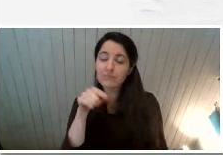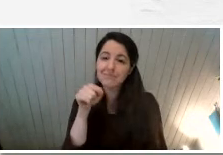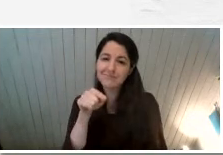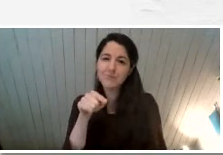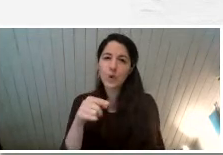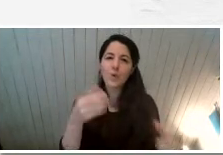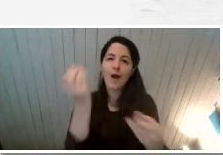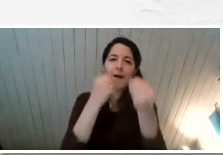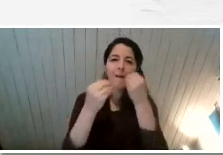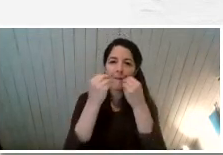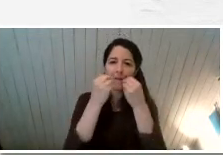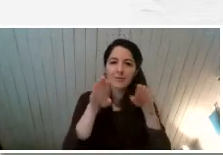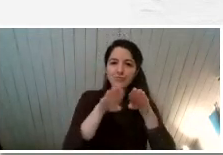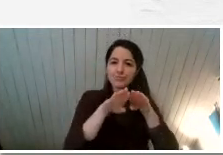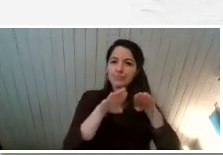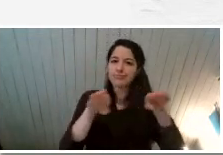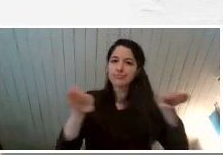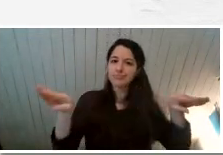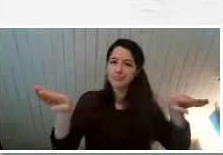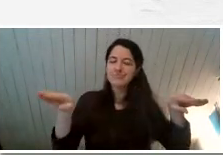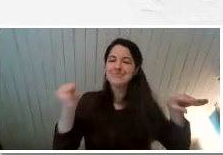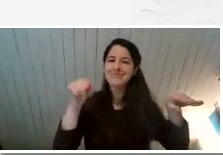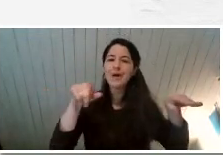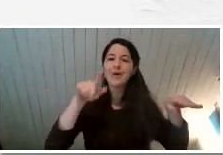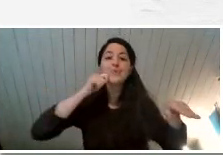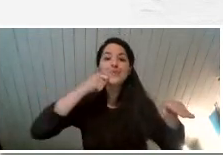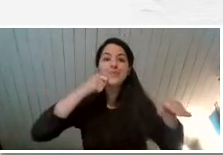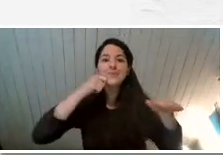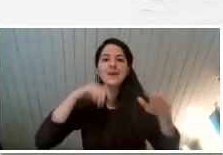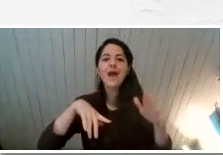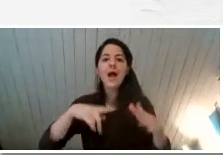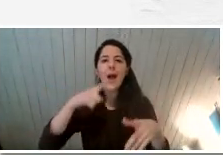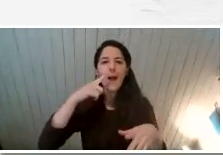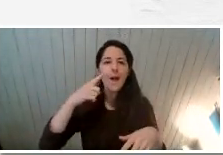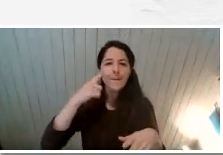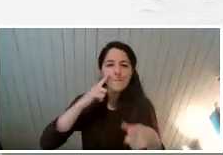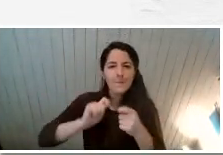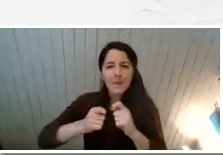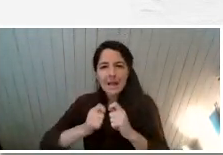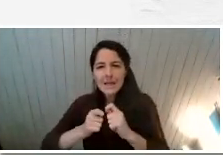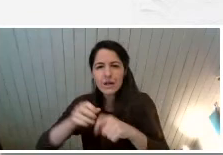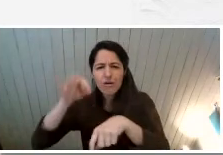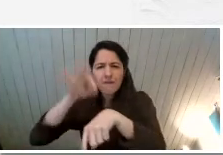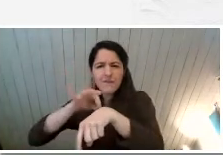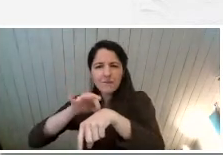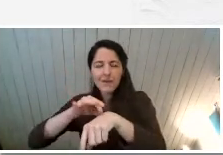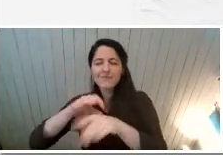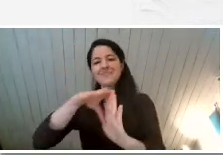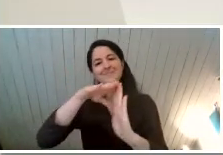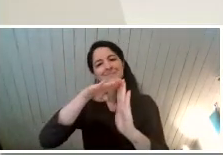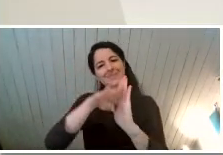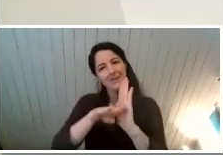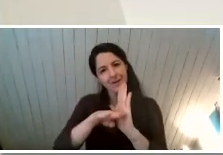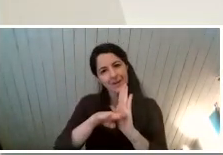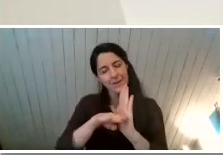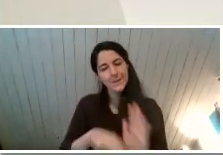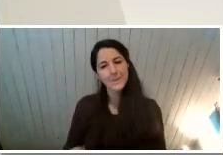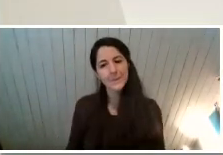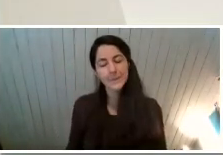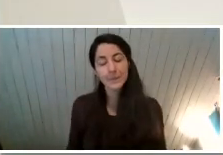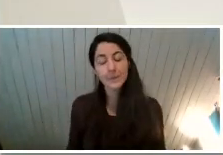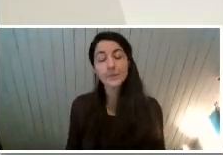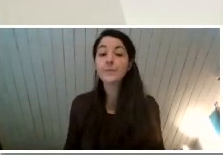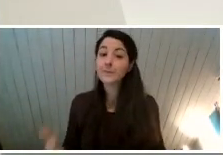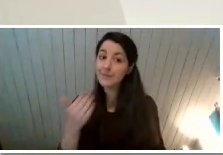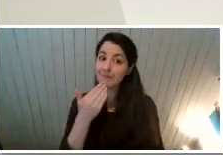el riesgo para desarrollar este tipo de enfermedades que estamos conversando. Y una que es